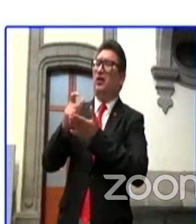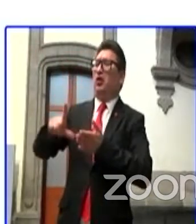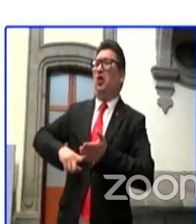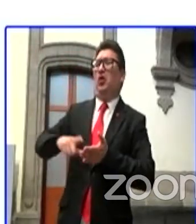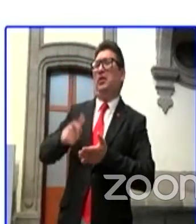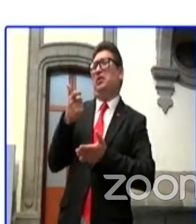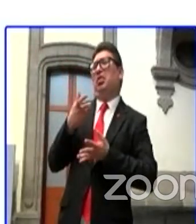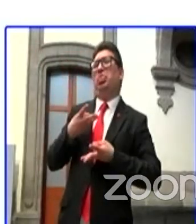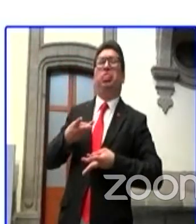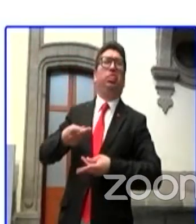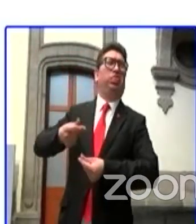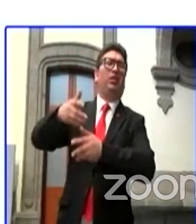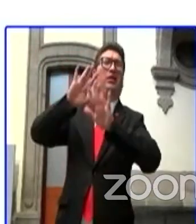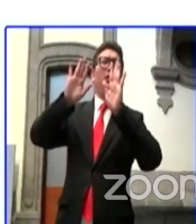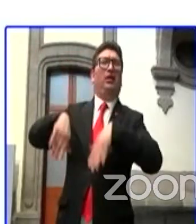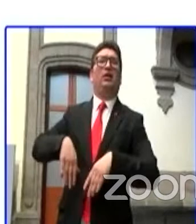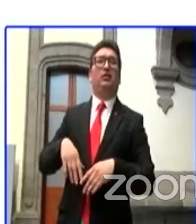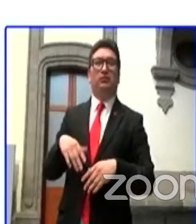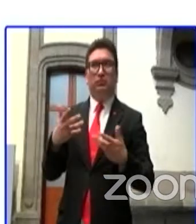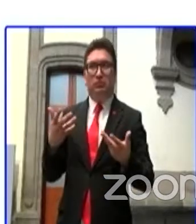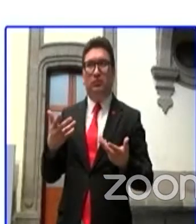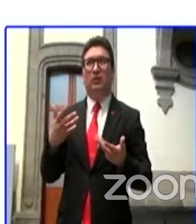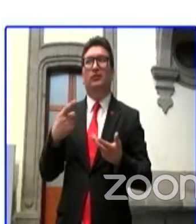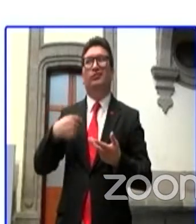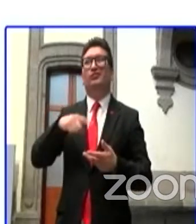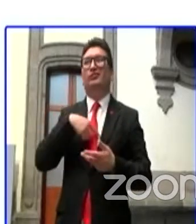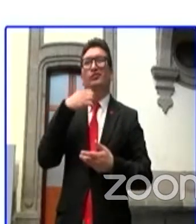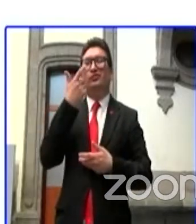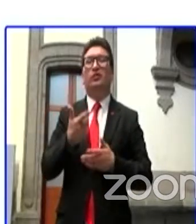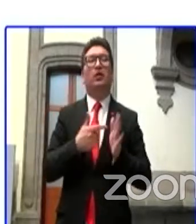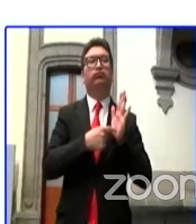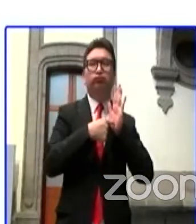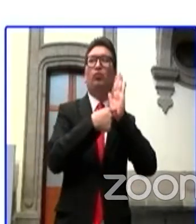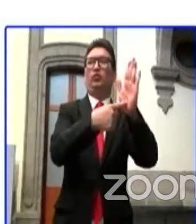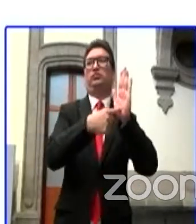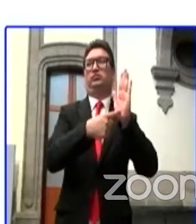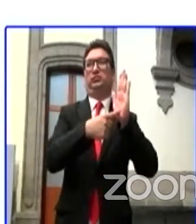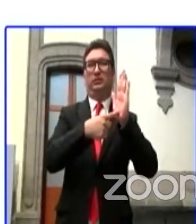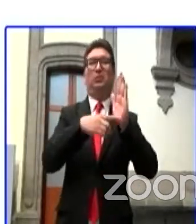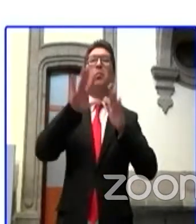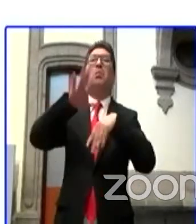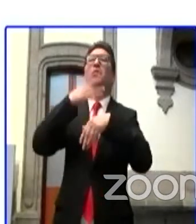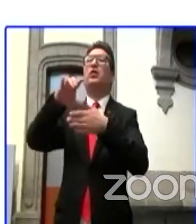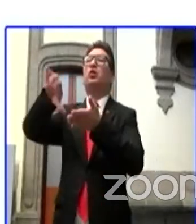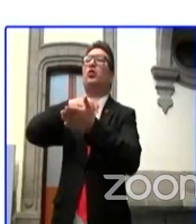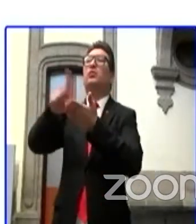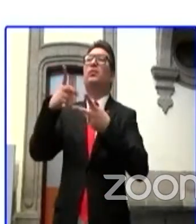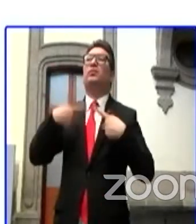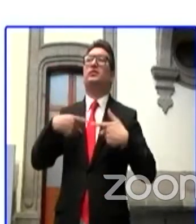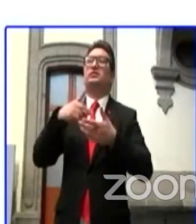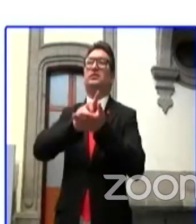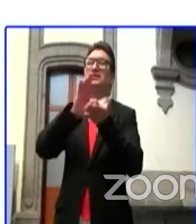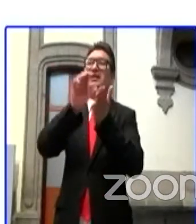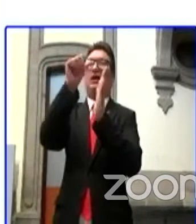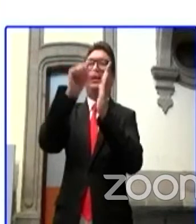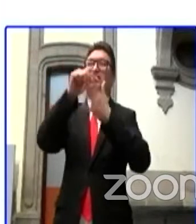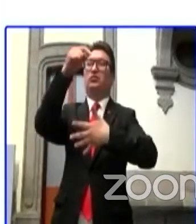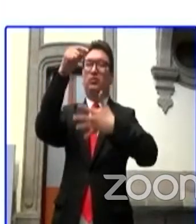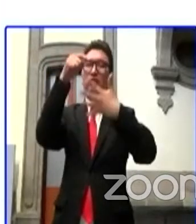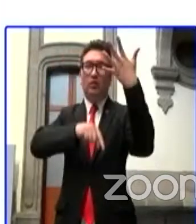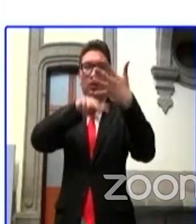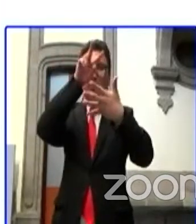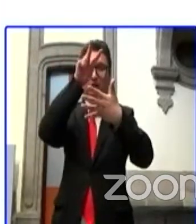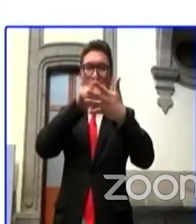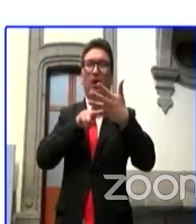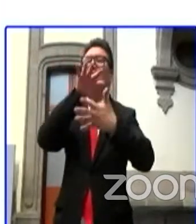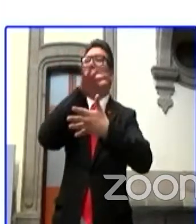el erario. Ese es nuestro gran reto. Porque lo dice la misma convención, después de leer todos los artículos, uno dice, y es